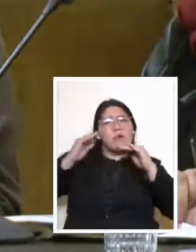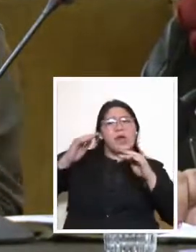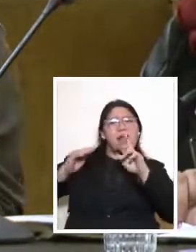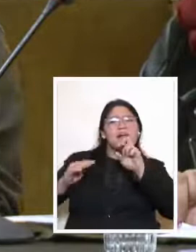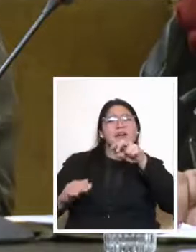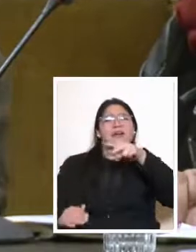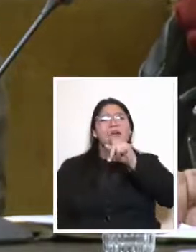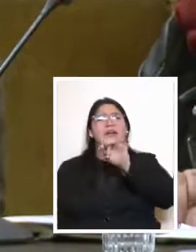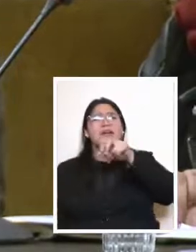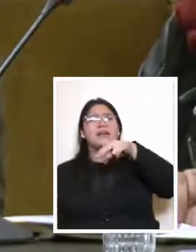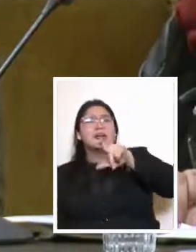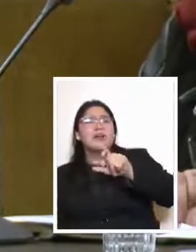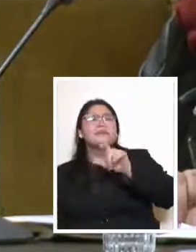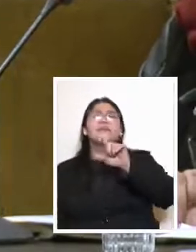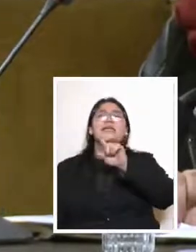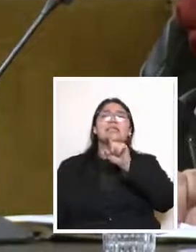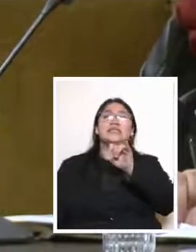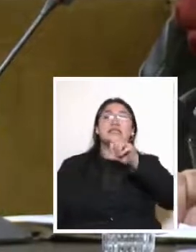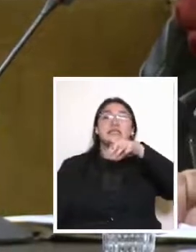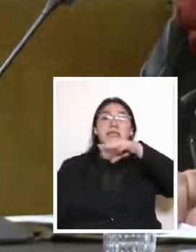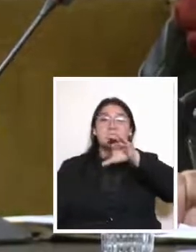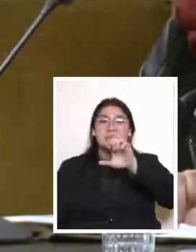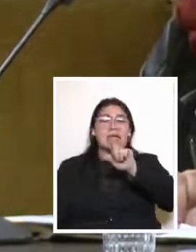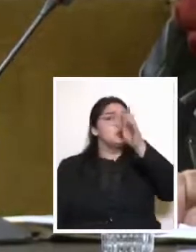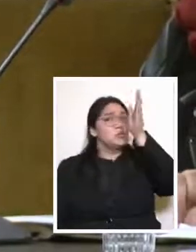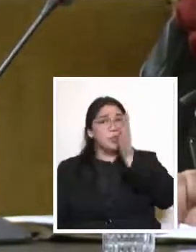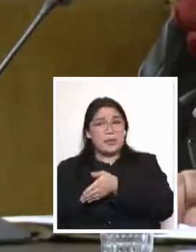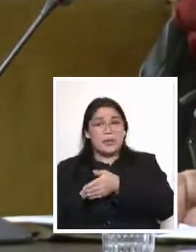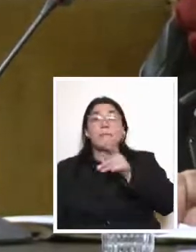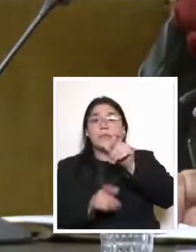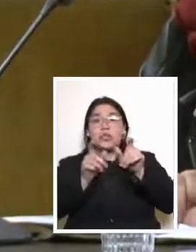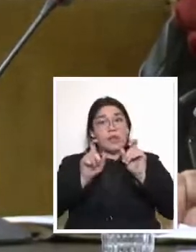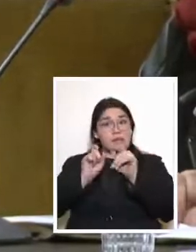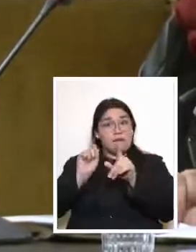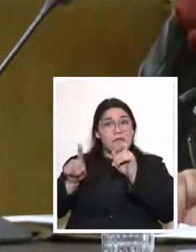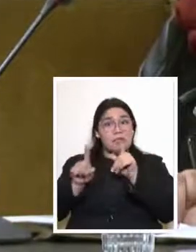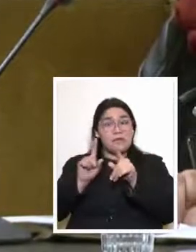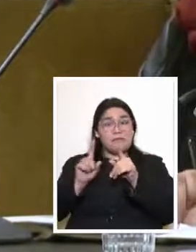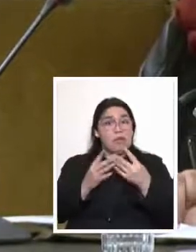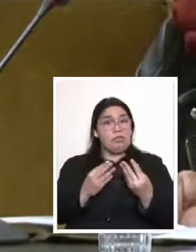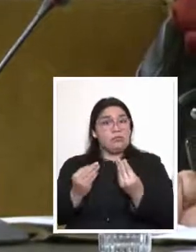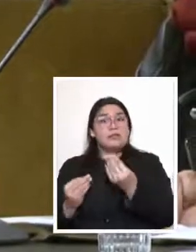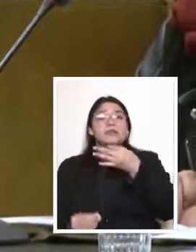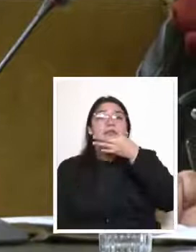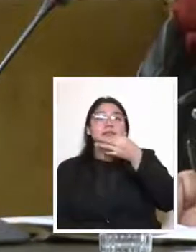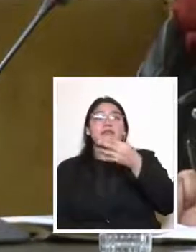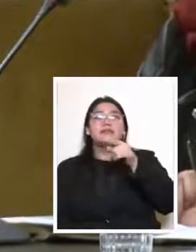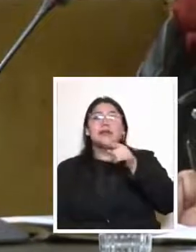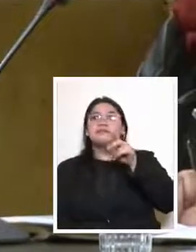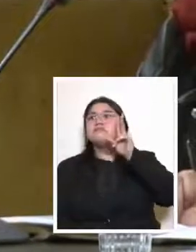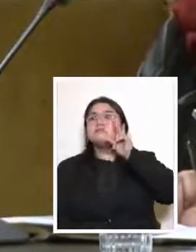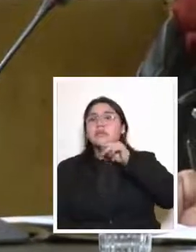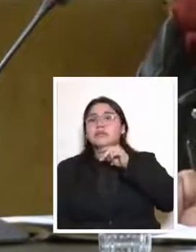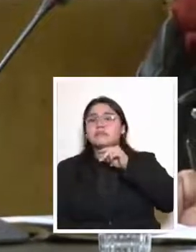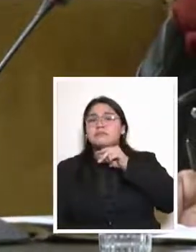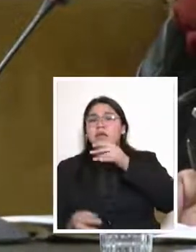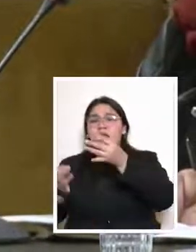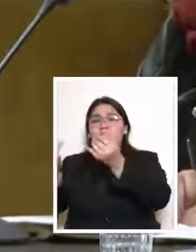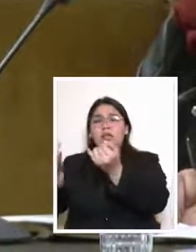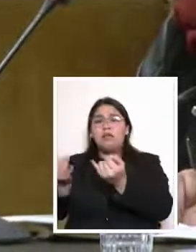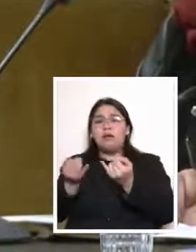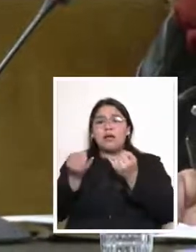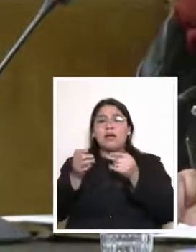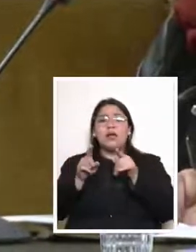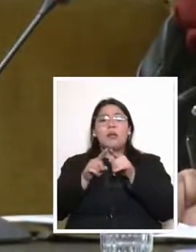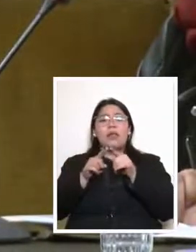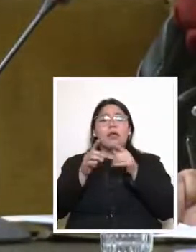CIMSE, los defensores del CIMSE, de las pruebas estandarizadas, nos dicen, sin eso estamos a ciegas. Y yo creo que eso refleja